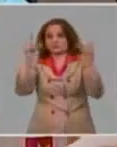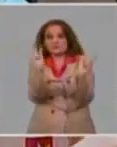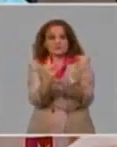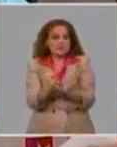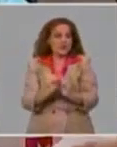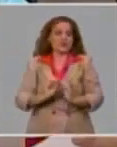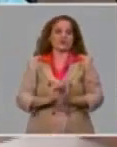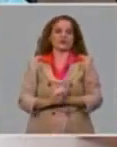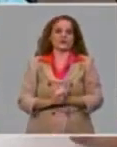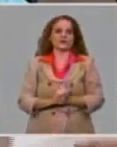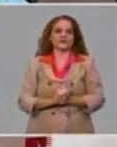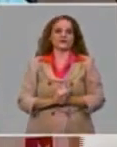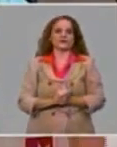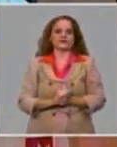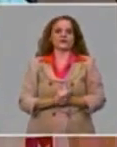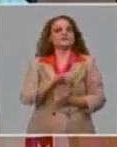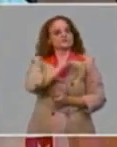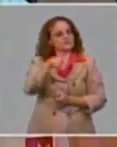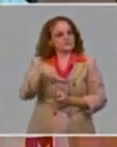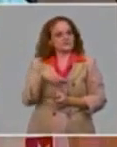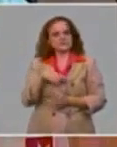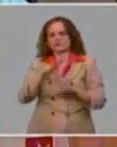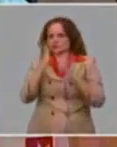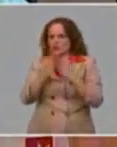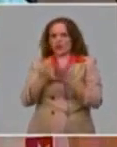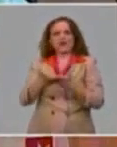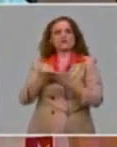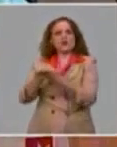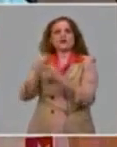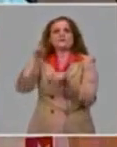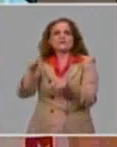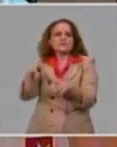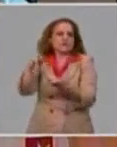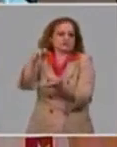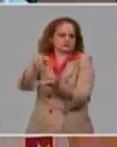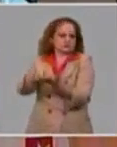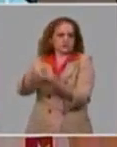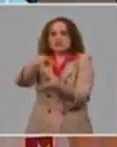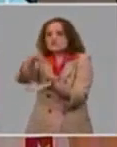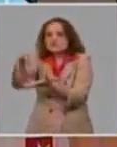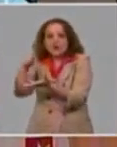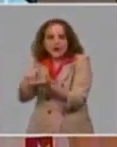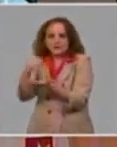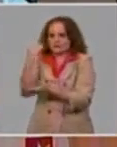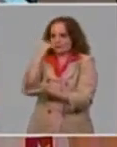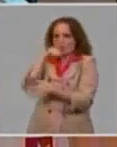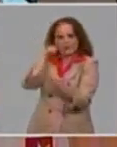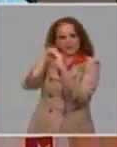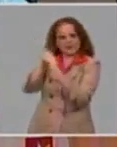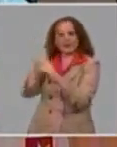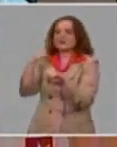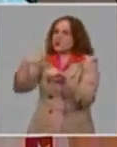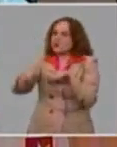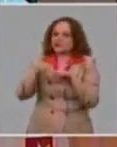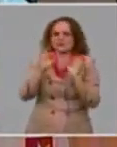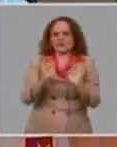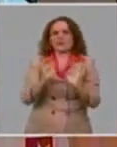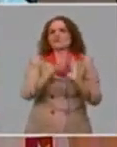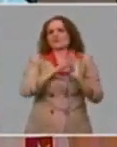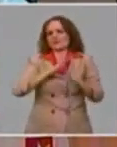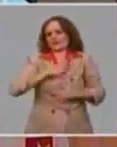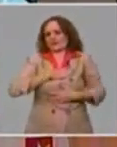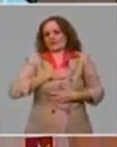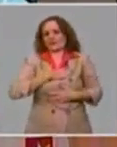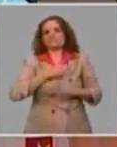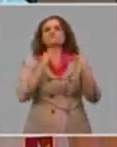COVID, y también lo que tiene que ver con los programas hidráulicos y la vivienda que se ha mantenido trabajando, que lo vamos a explicar